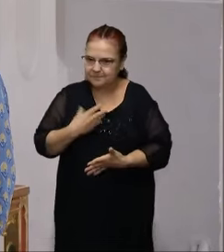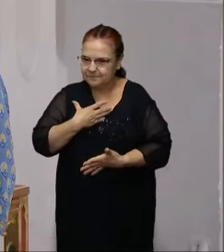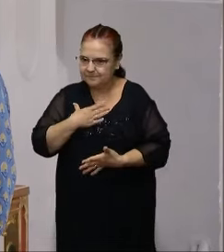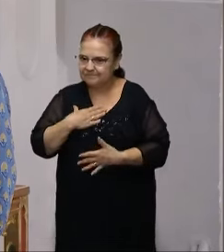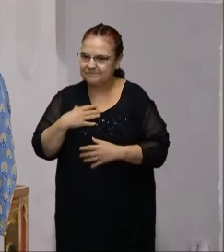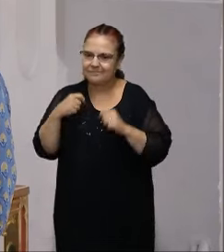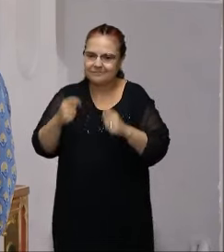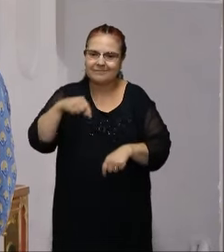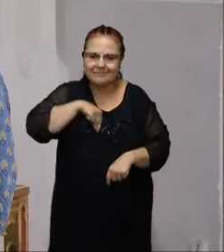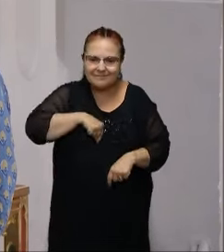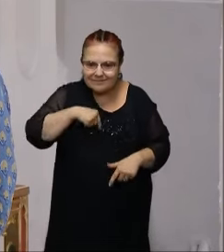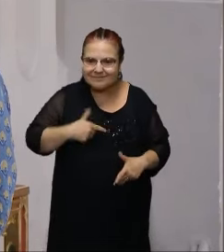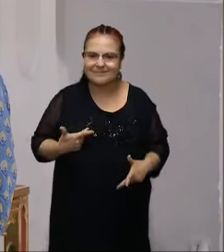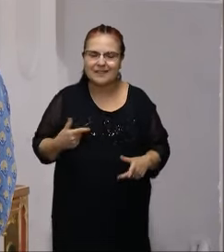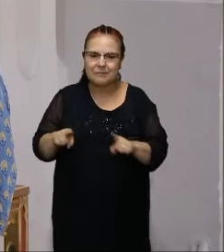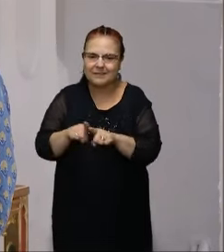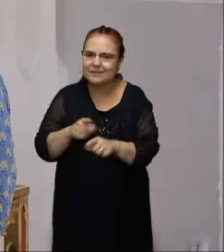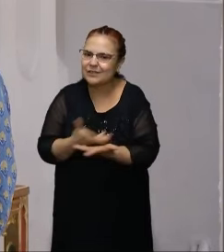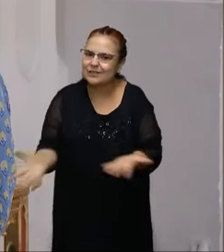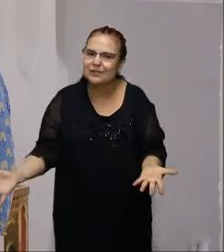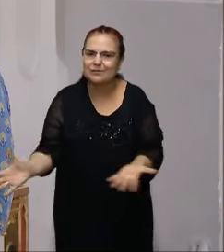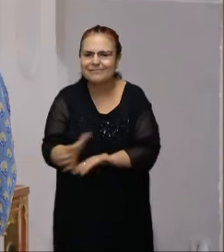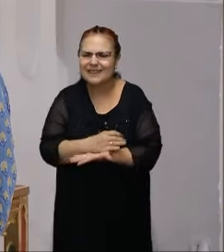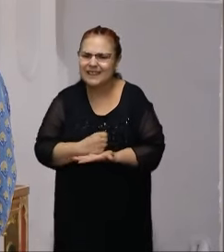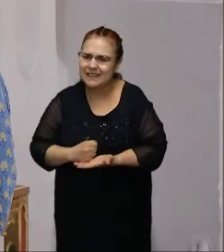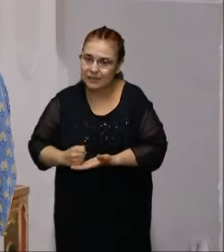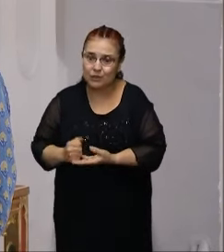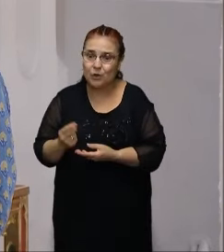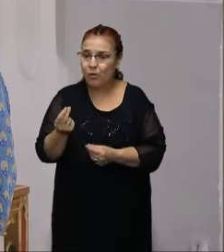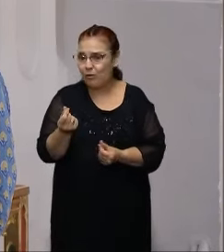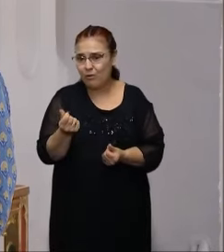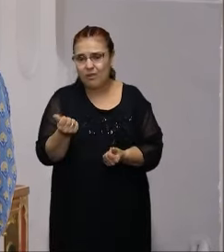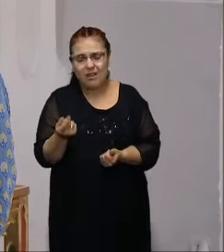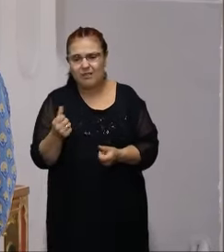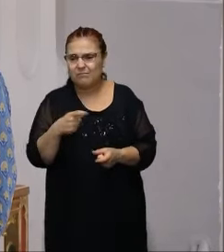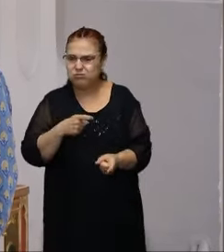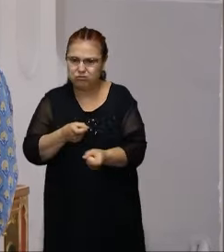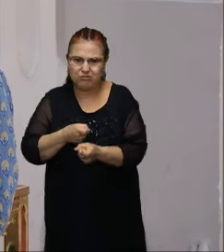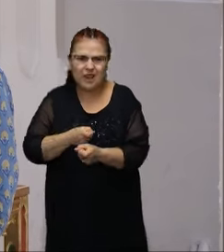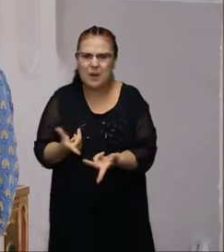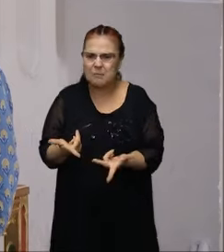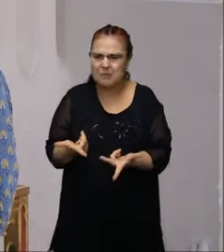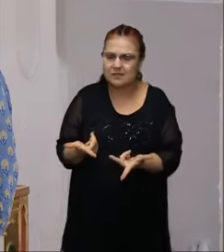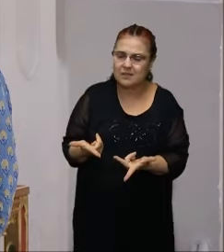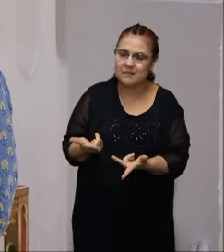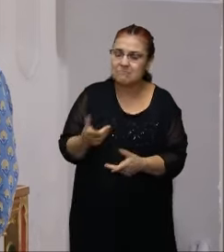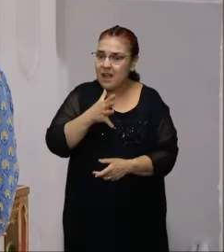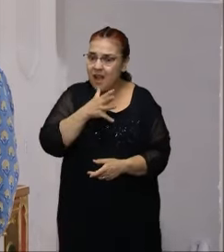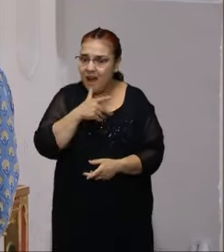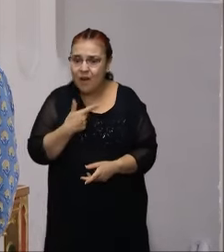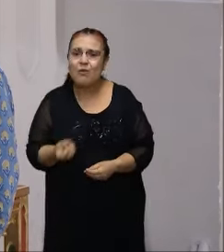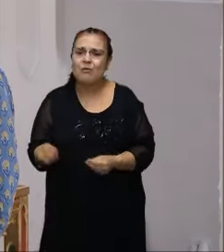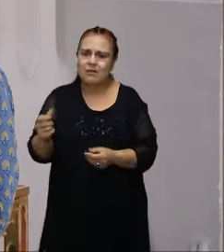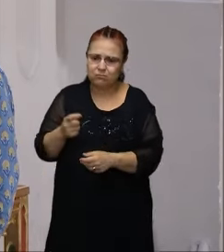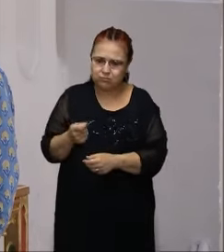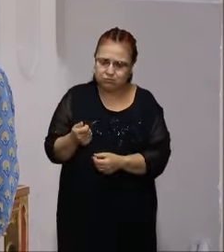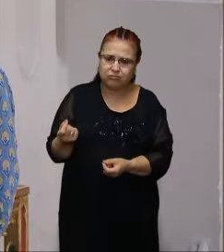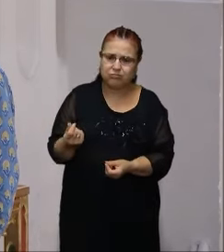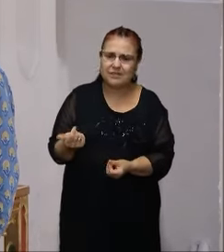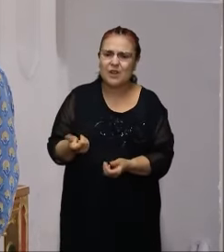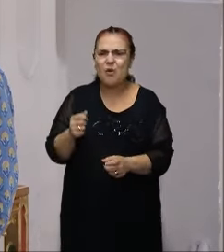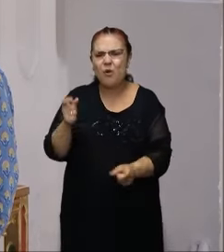sentimientos de fraternidad, y todo lo que se gasta en armas e instrumentos de destrucción pueda emplearse en